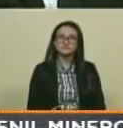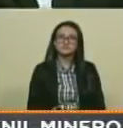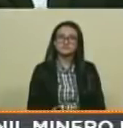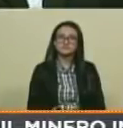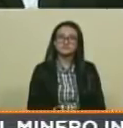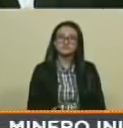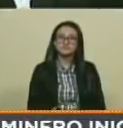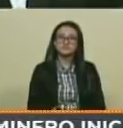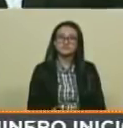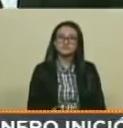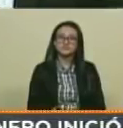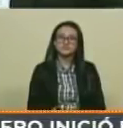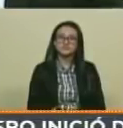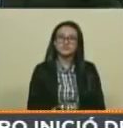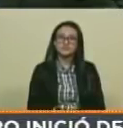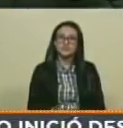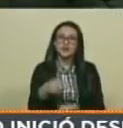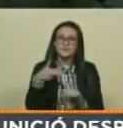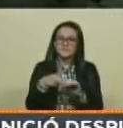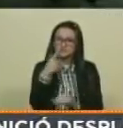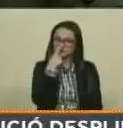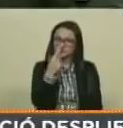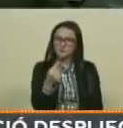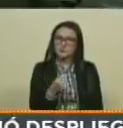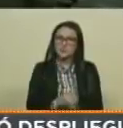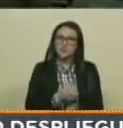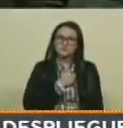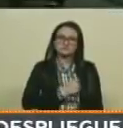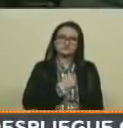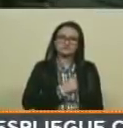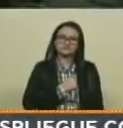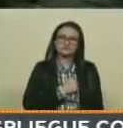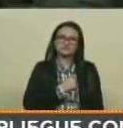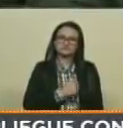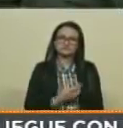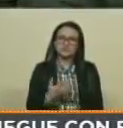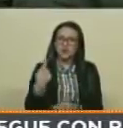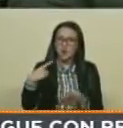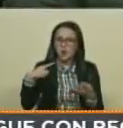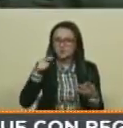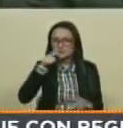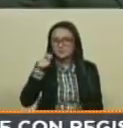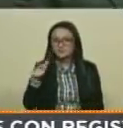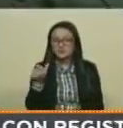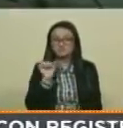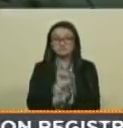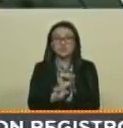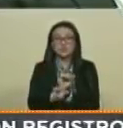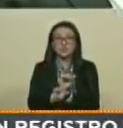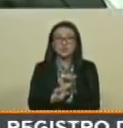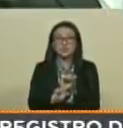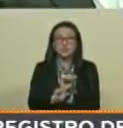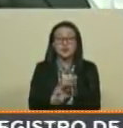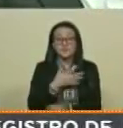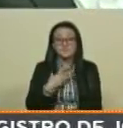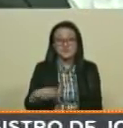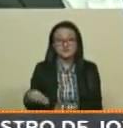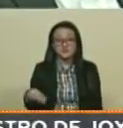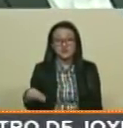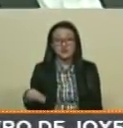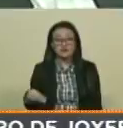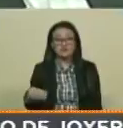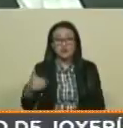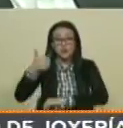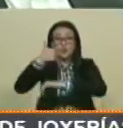En el caso de Petro Zamora, lamentablemente, entre otras personas, fue privada de libertad el presidente de la propia